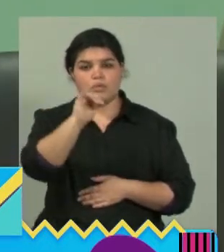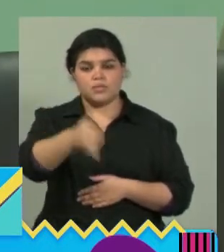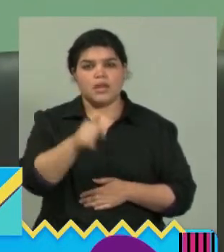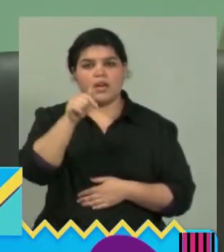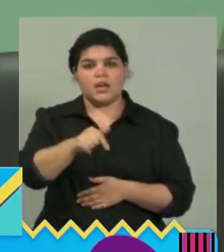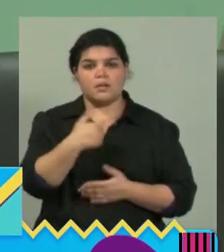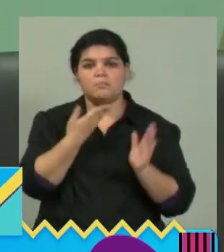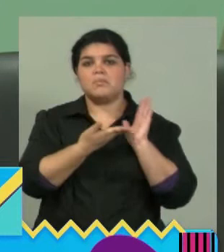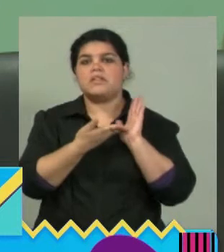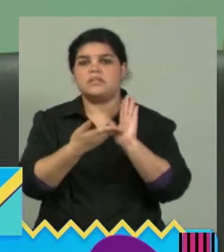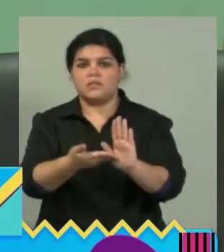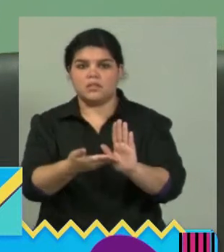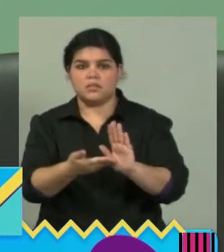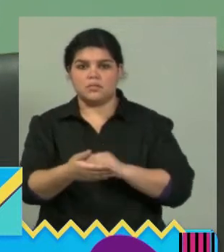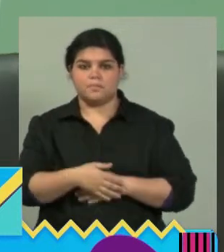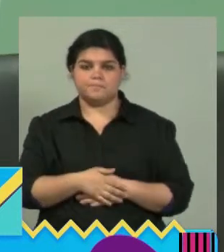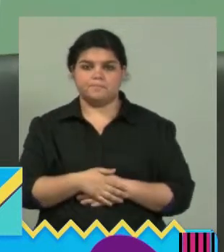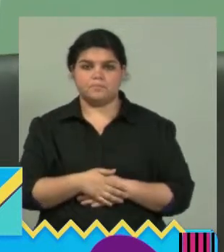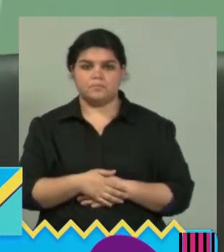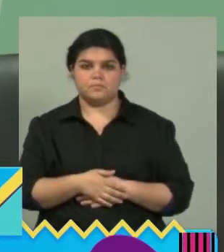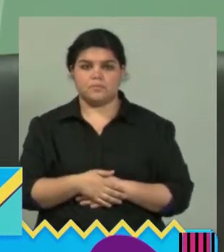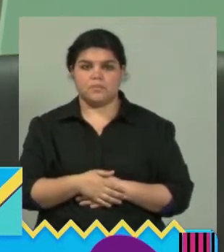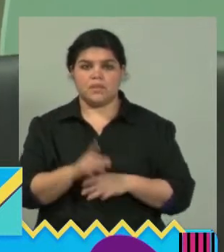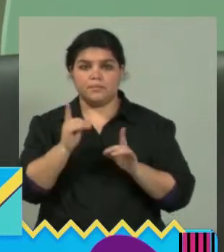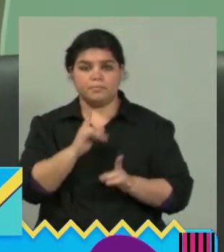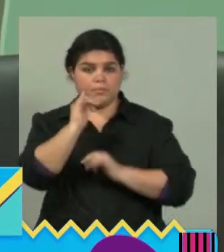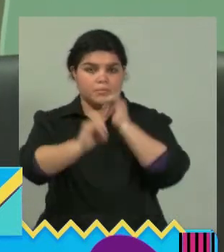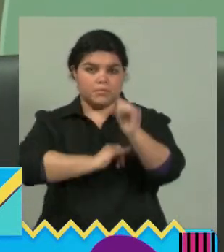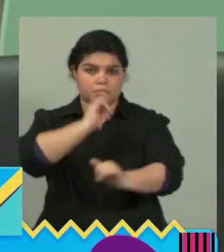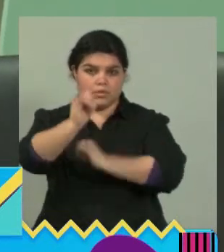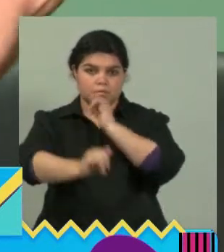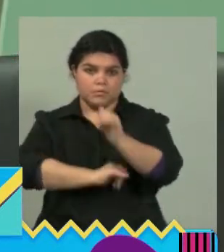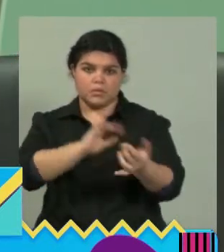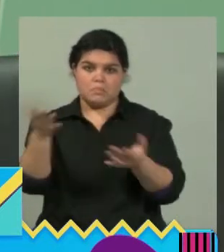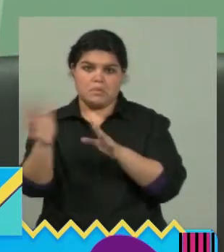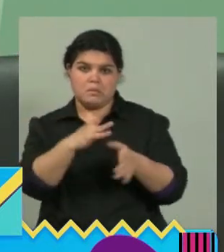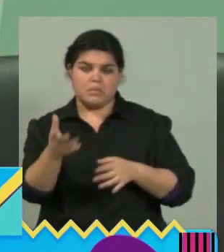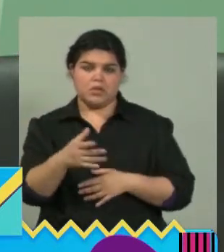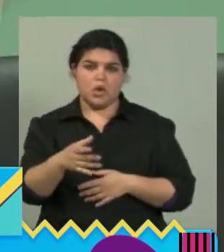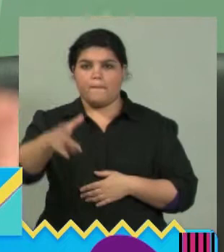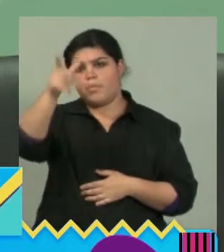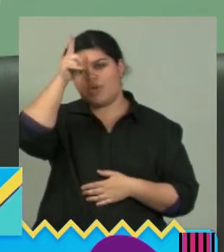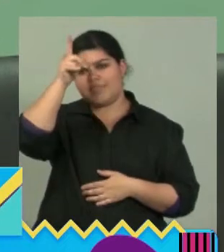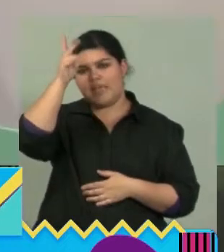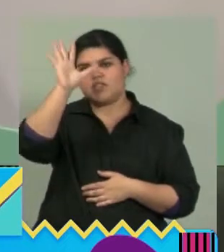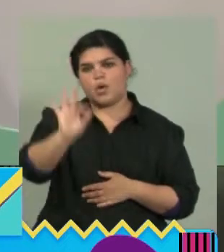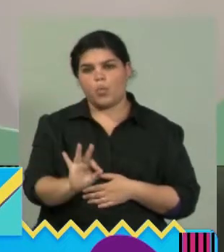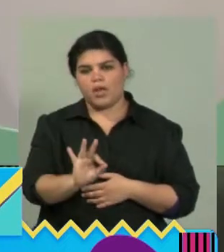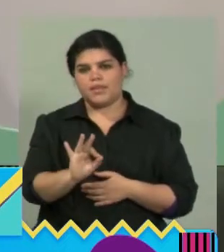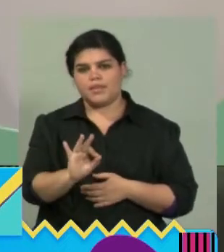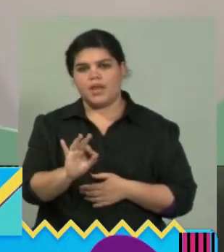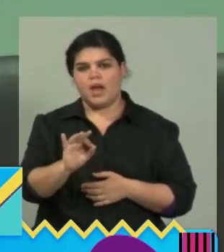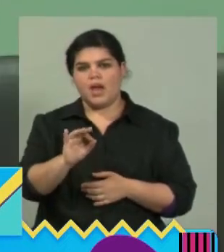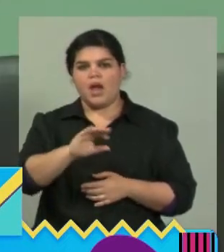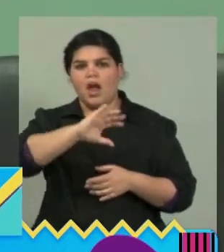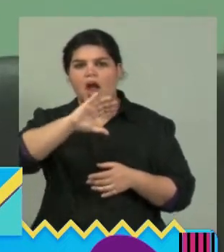presentación, valga sea dicho de paso que habían como 50 policías, 30 móviles policiales, qué sé